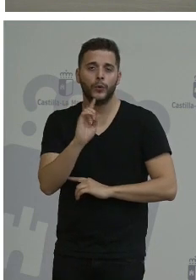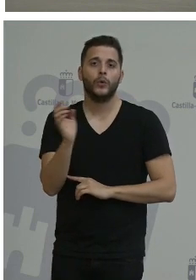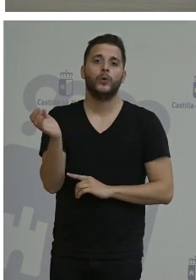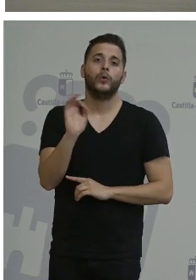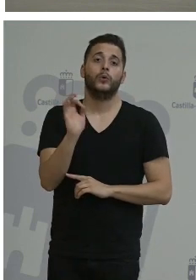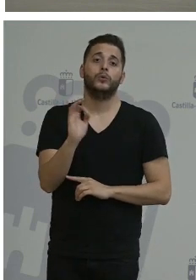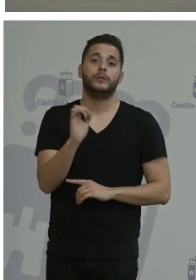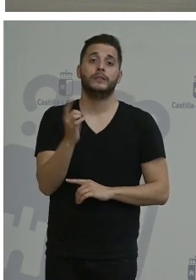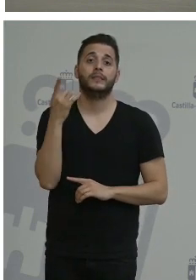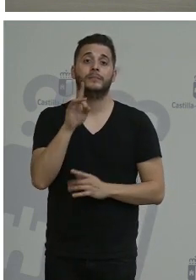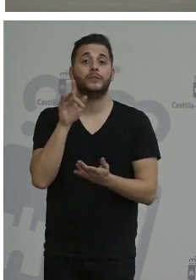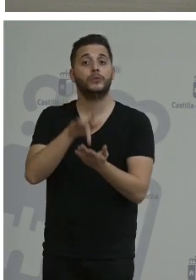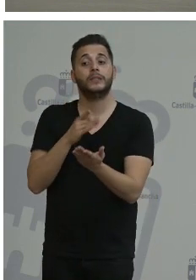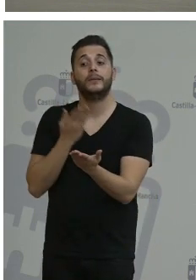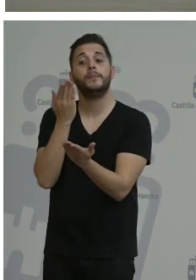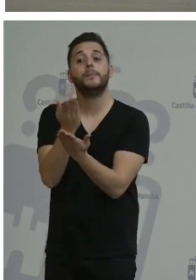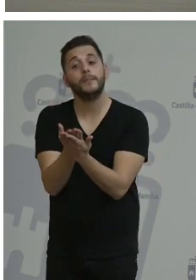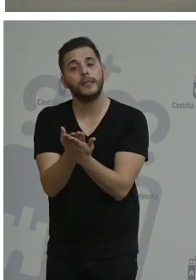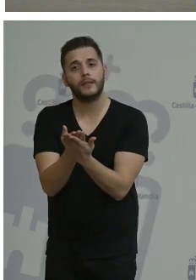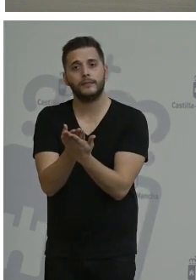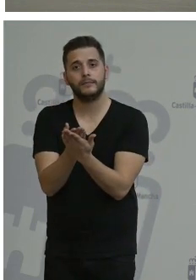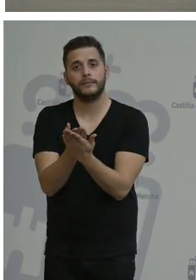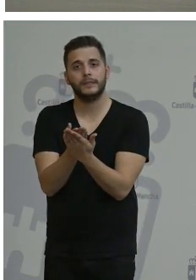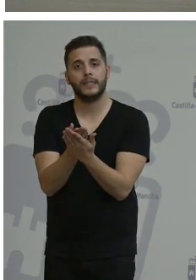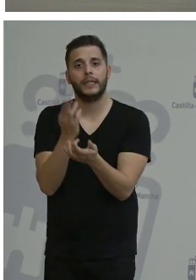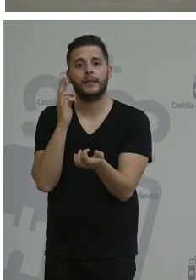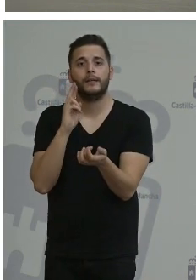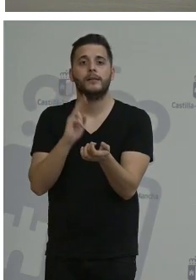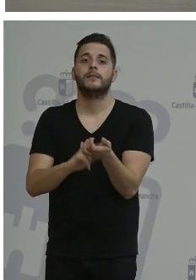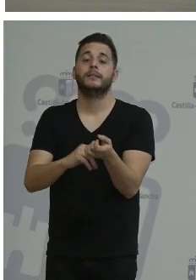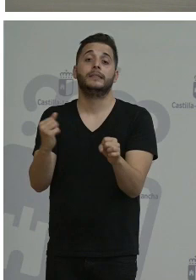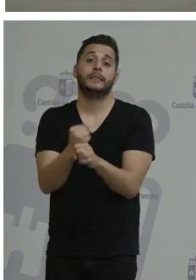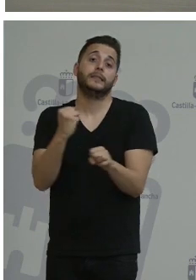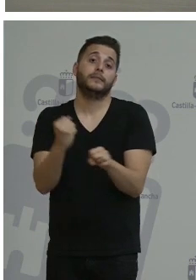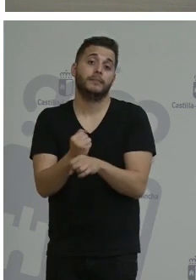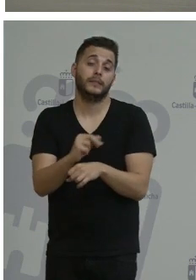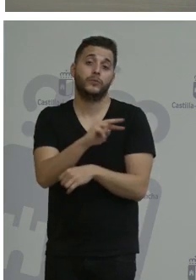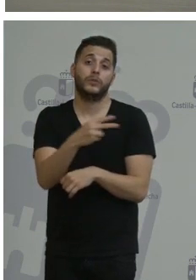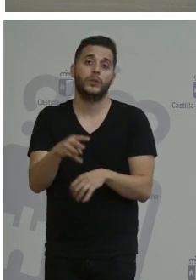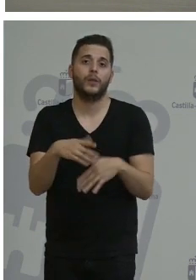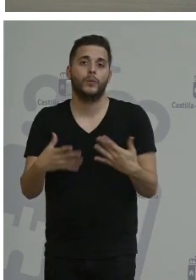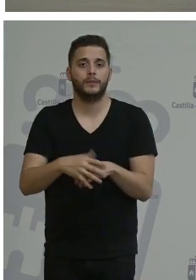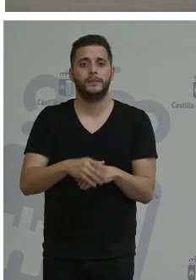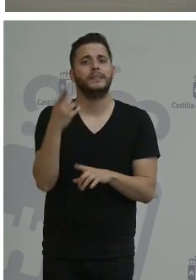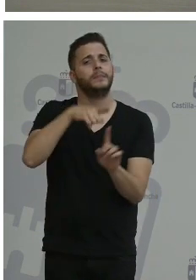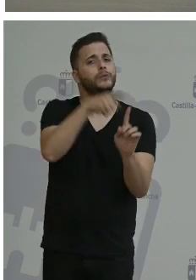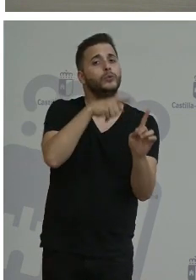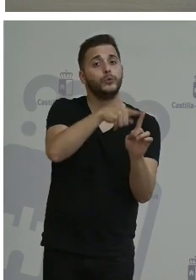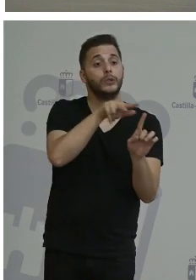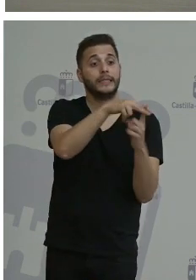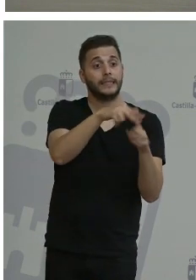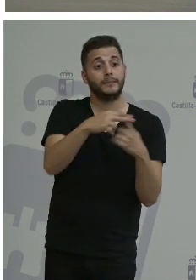se solicita cuál es el rendimiento que se espera. El uso de las herramientas y las máquinas, que tampoco